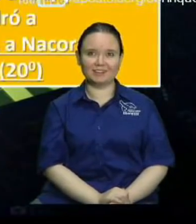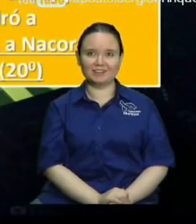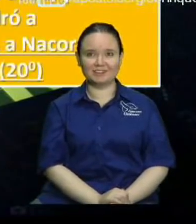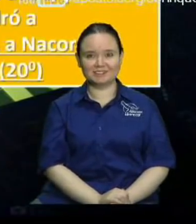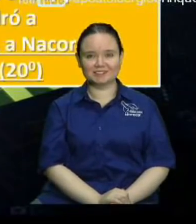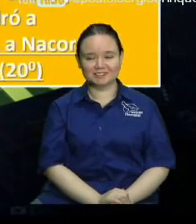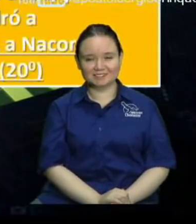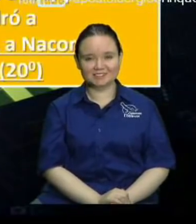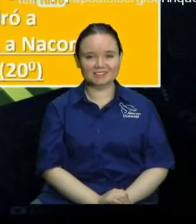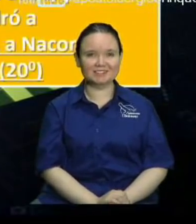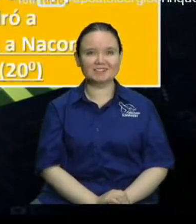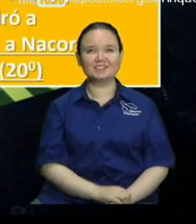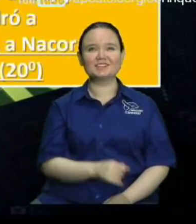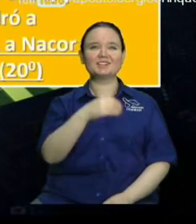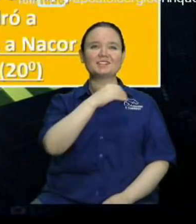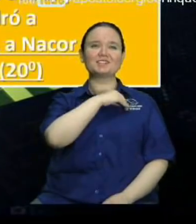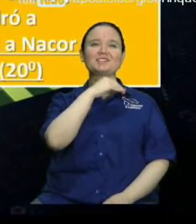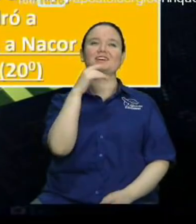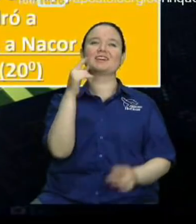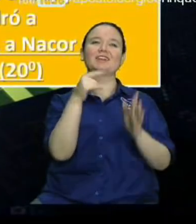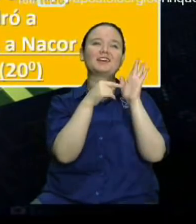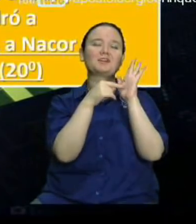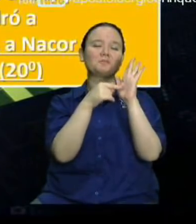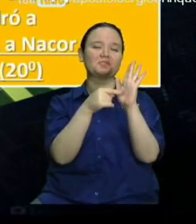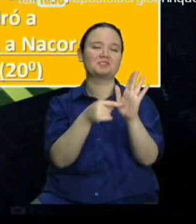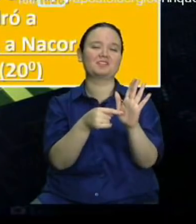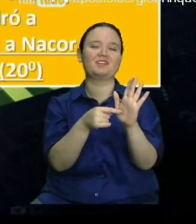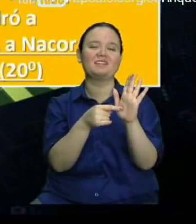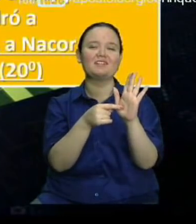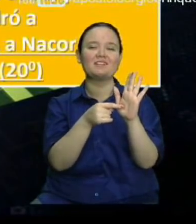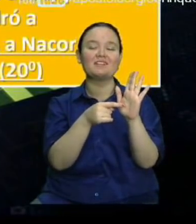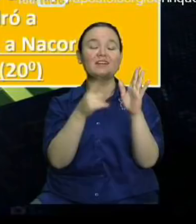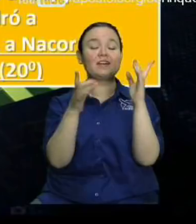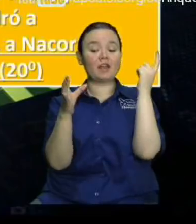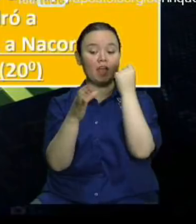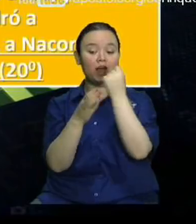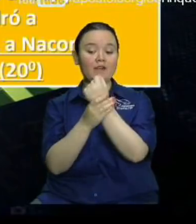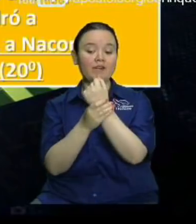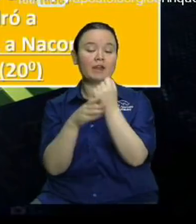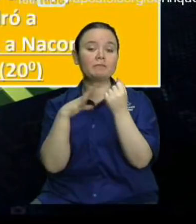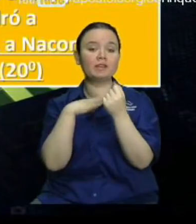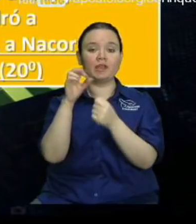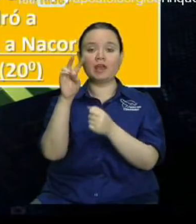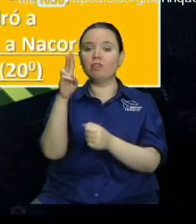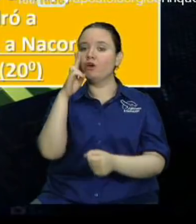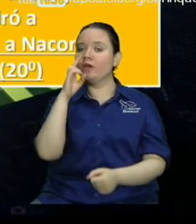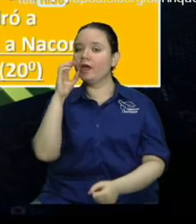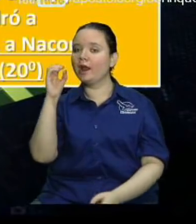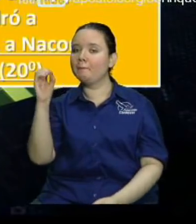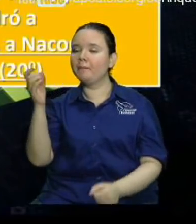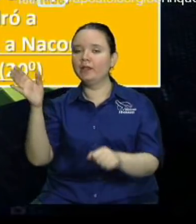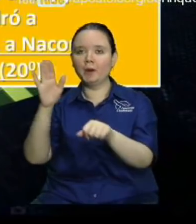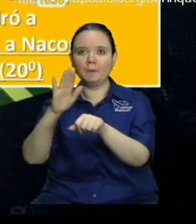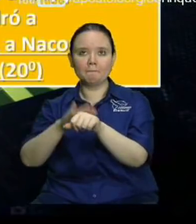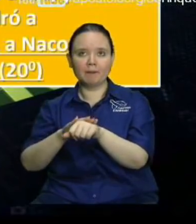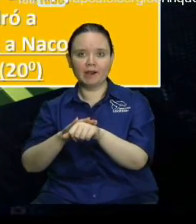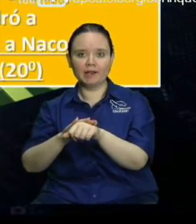Es que aquí lo que quería poner yo es que Abraham tenía otros dos hermanos, Anacor y